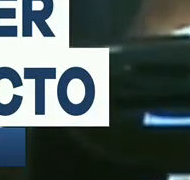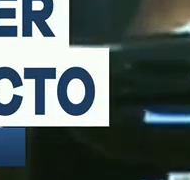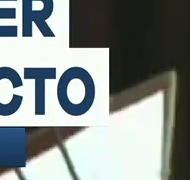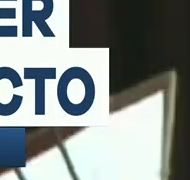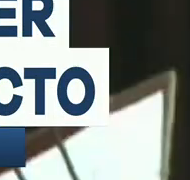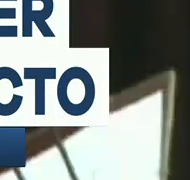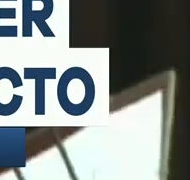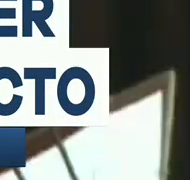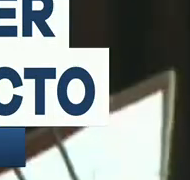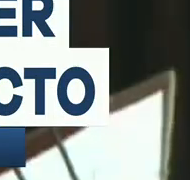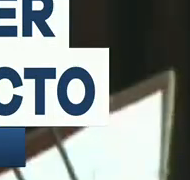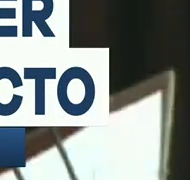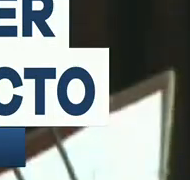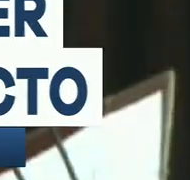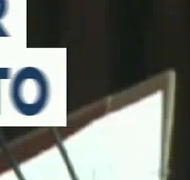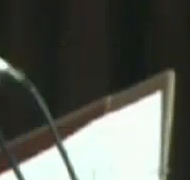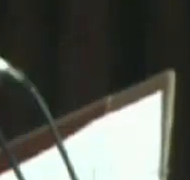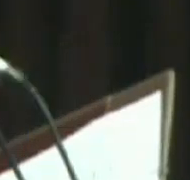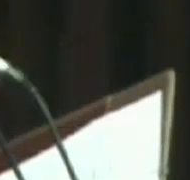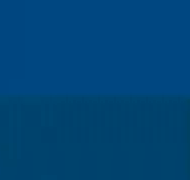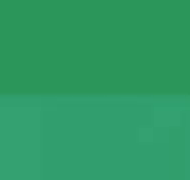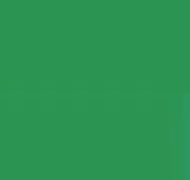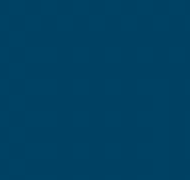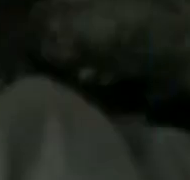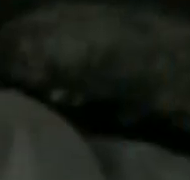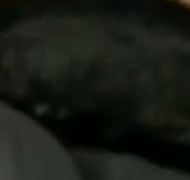y confiar para poder salir adelante.